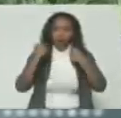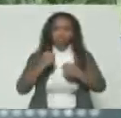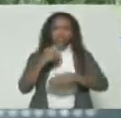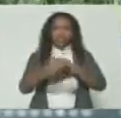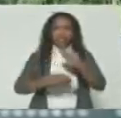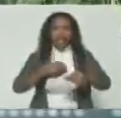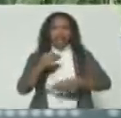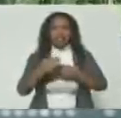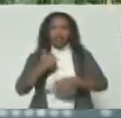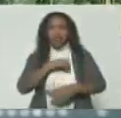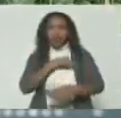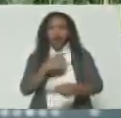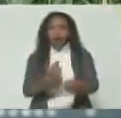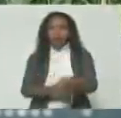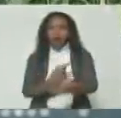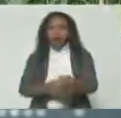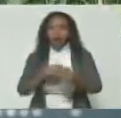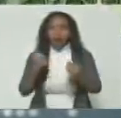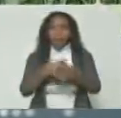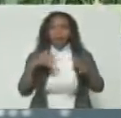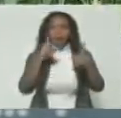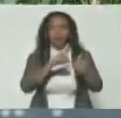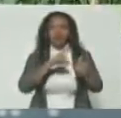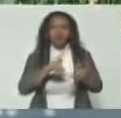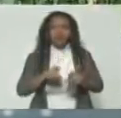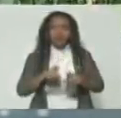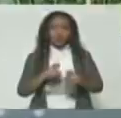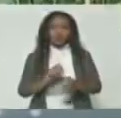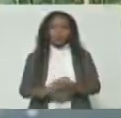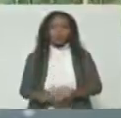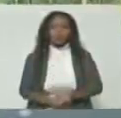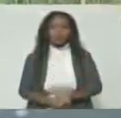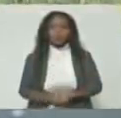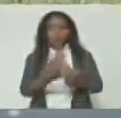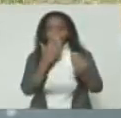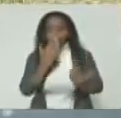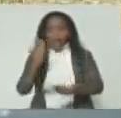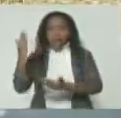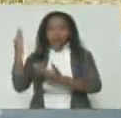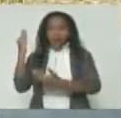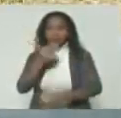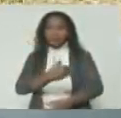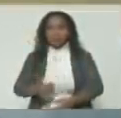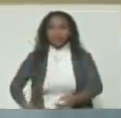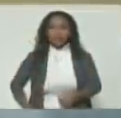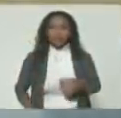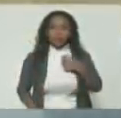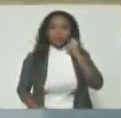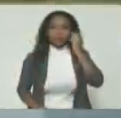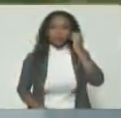realizan nuestros hermanos campesinos, nuestras hermanas campesinas. Adelante, presidente.